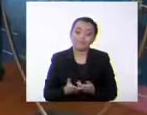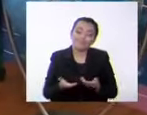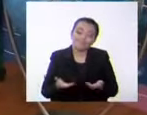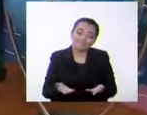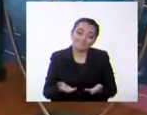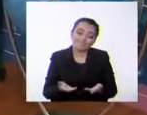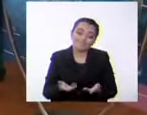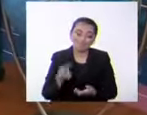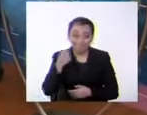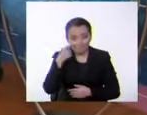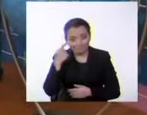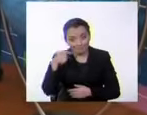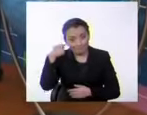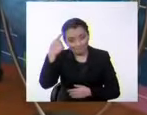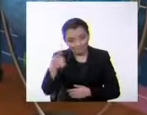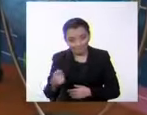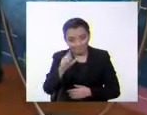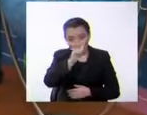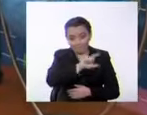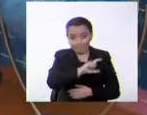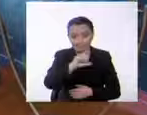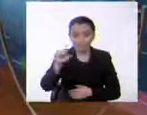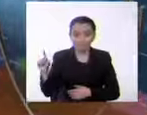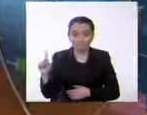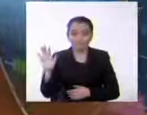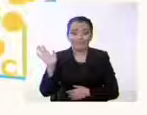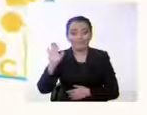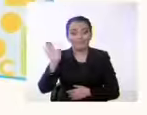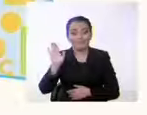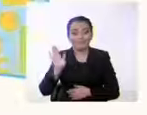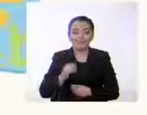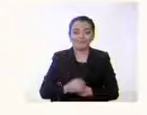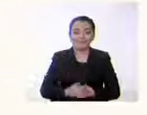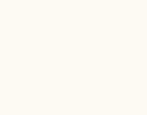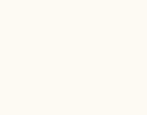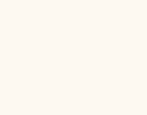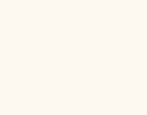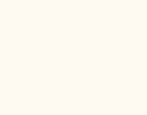nos vemos la próxima semana. Adiós.